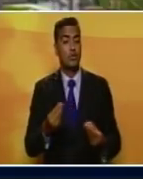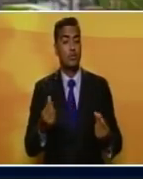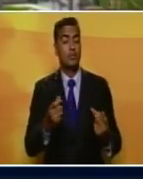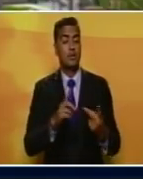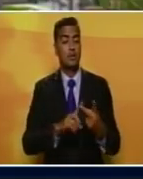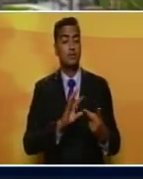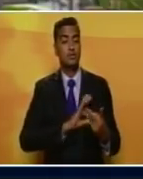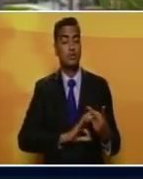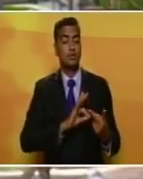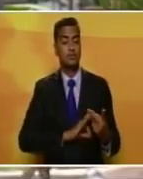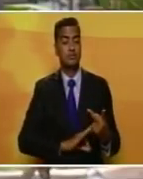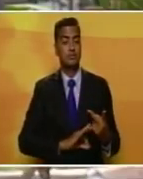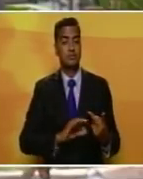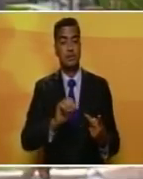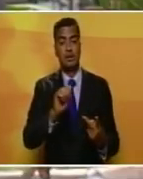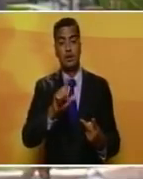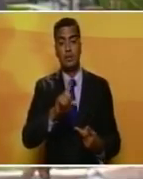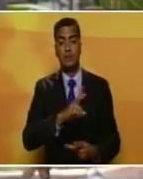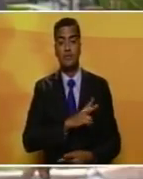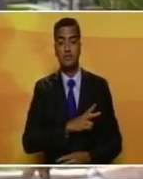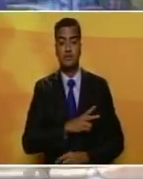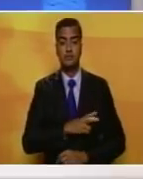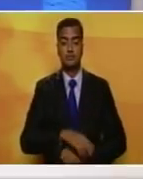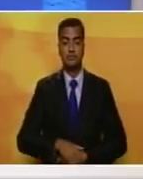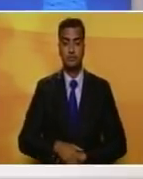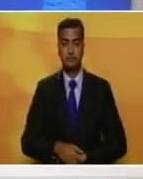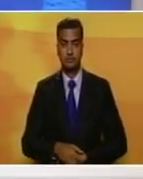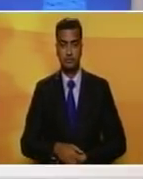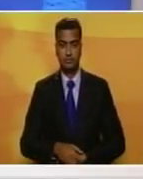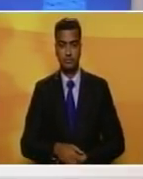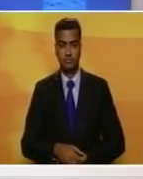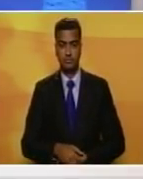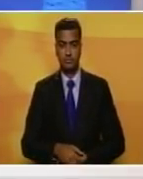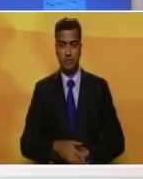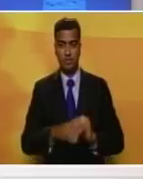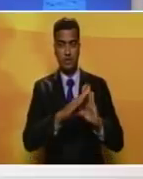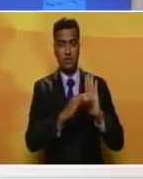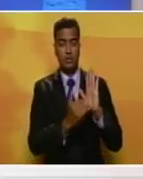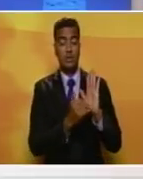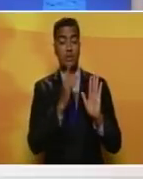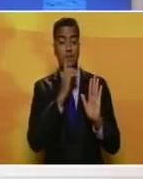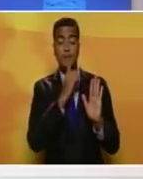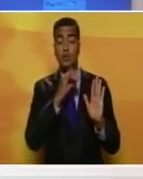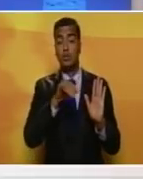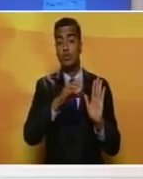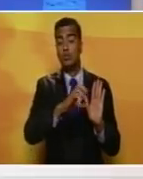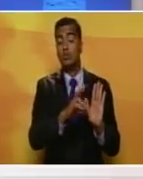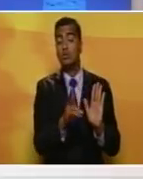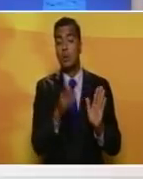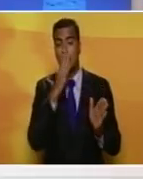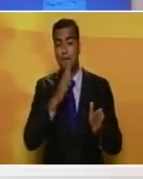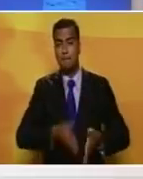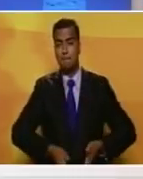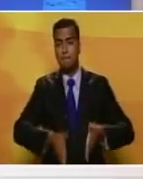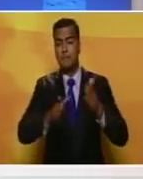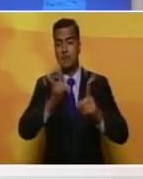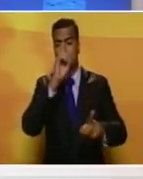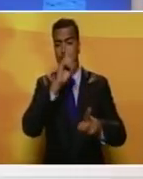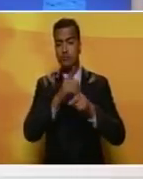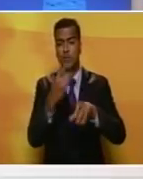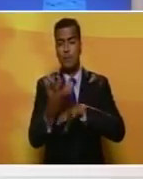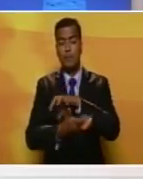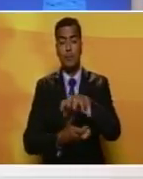también aseguró que en los encuentros de diálogo en República Dominicana espera que además de lograr garantías democráticas para Venezuela, se logren